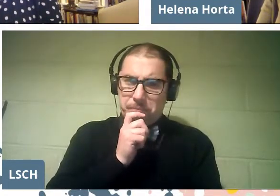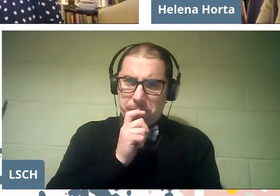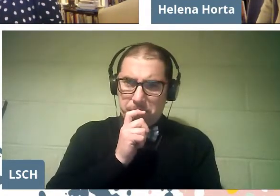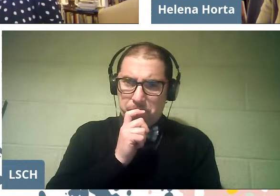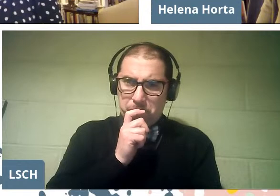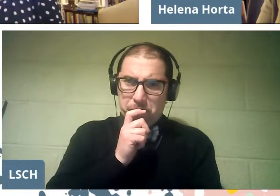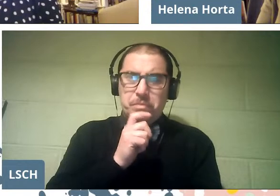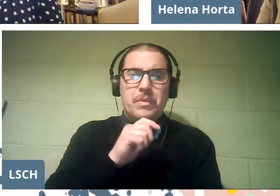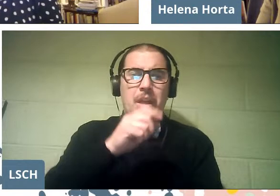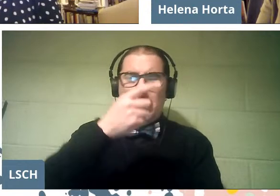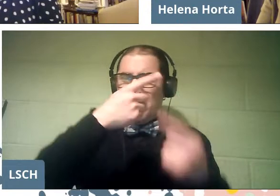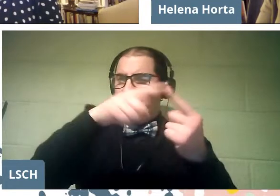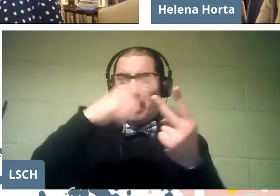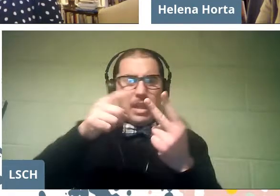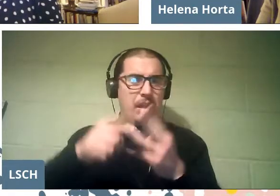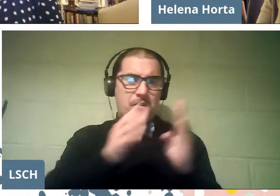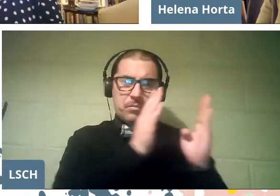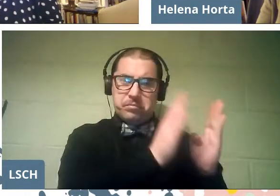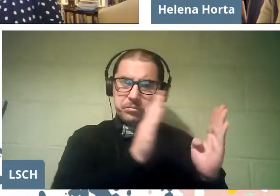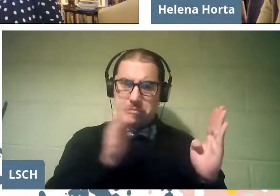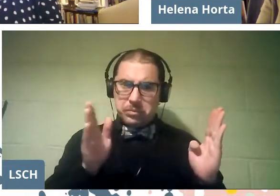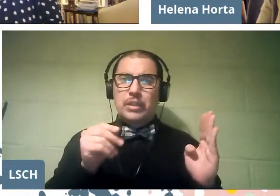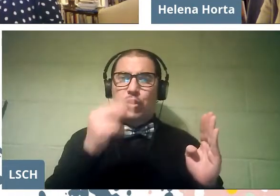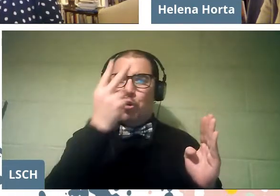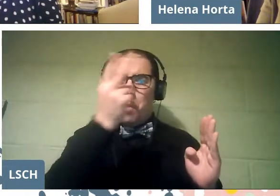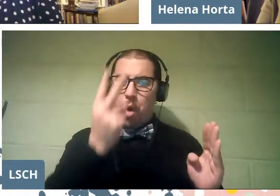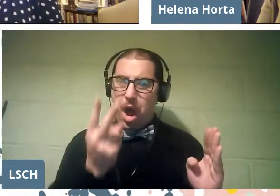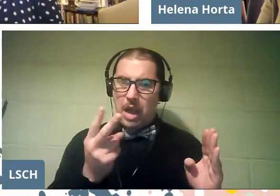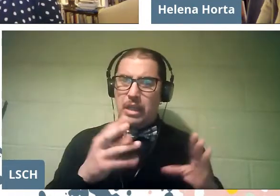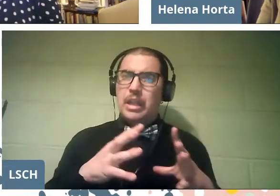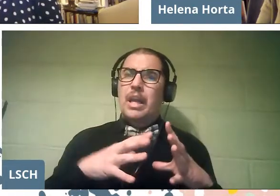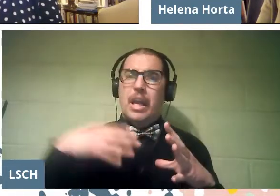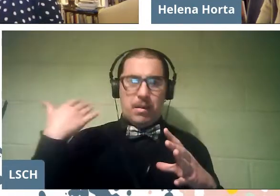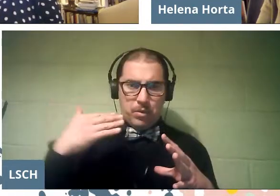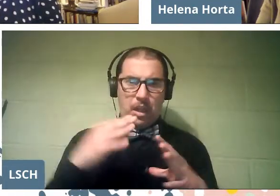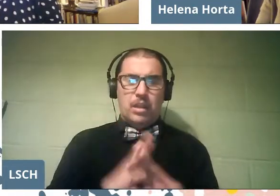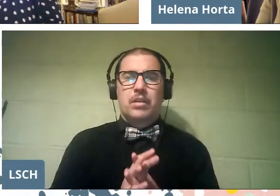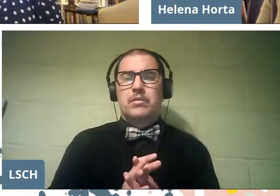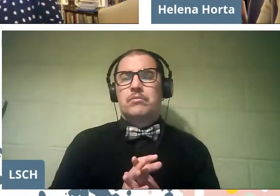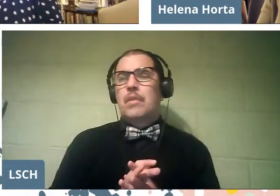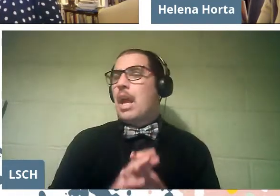estas manifestaciones textiles como arte mayor. No es